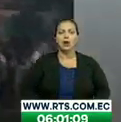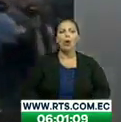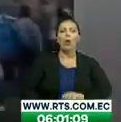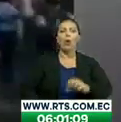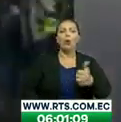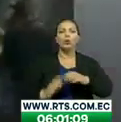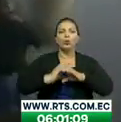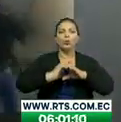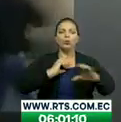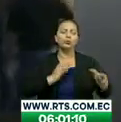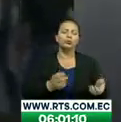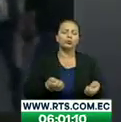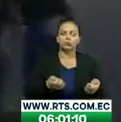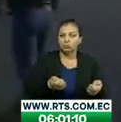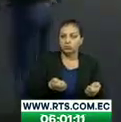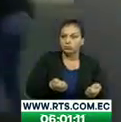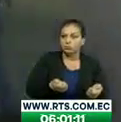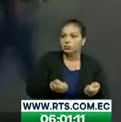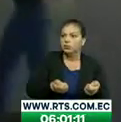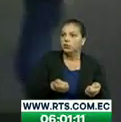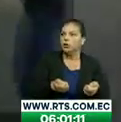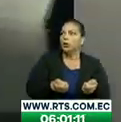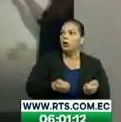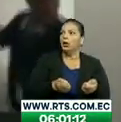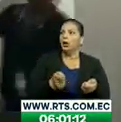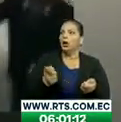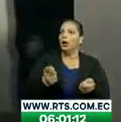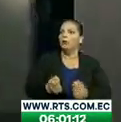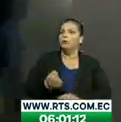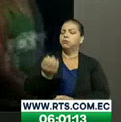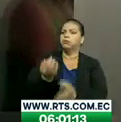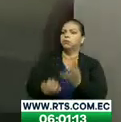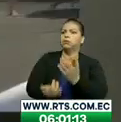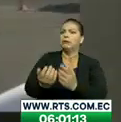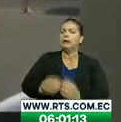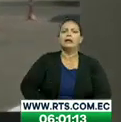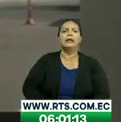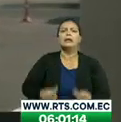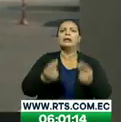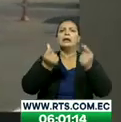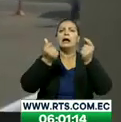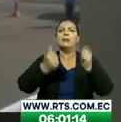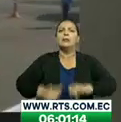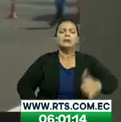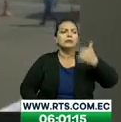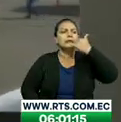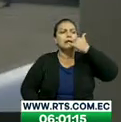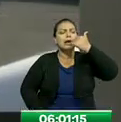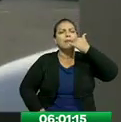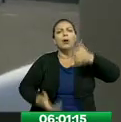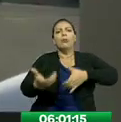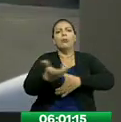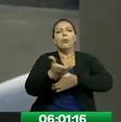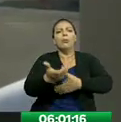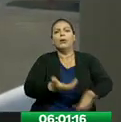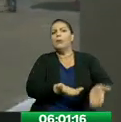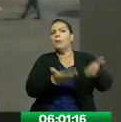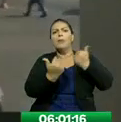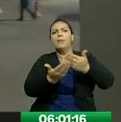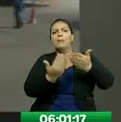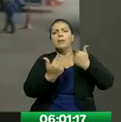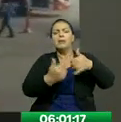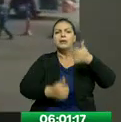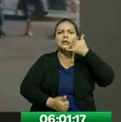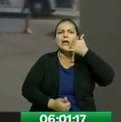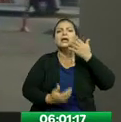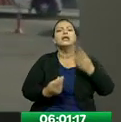de transporte y las autoridades del lugar llamaron de inmediato a los bomberos, que llegaron hasta el sitio y lograron